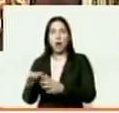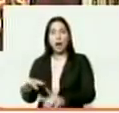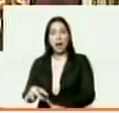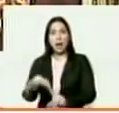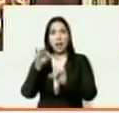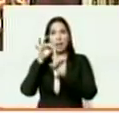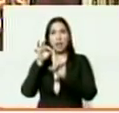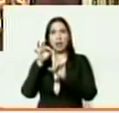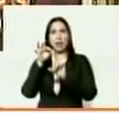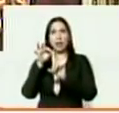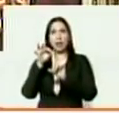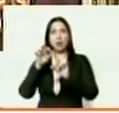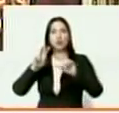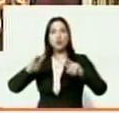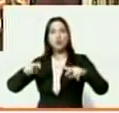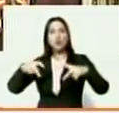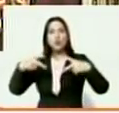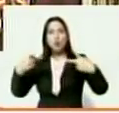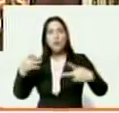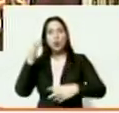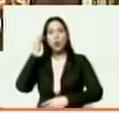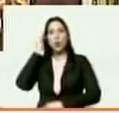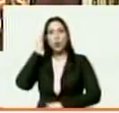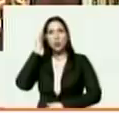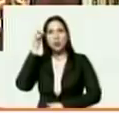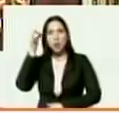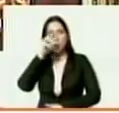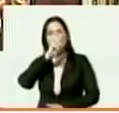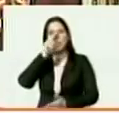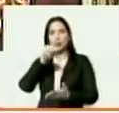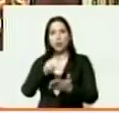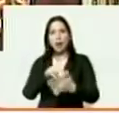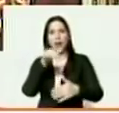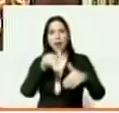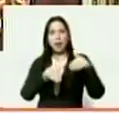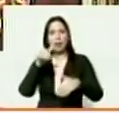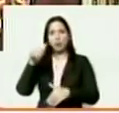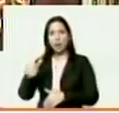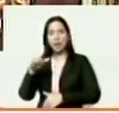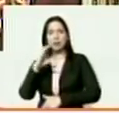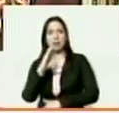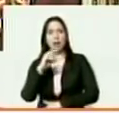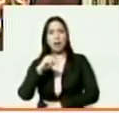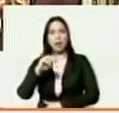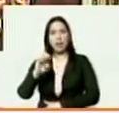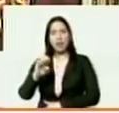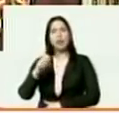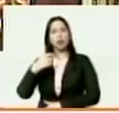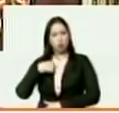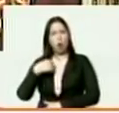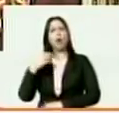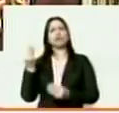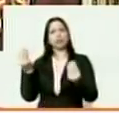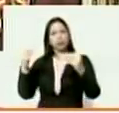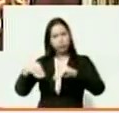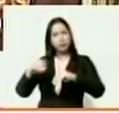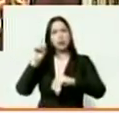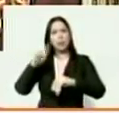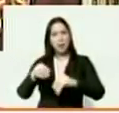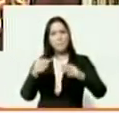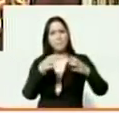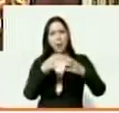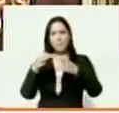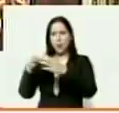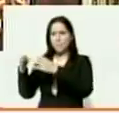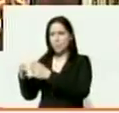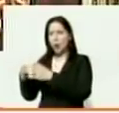elija el nuevo Consejo Nacional Electoral. y yo estoy de acuerdo. Y los partidos políticos